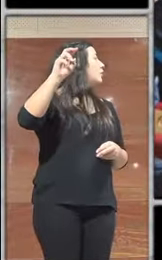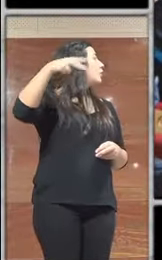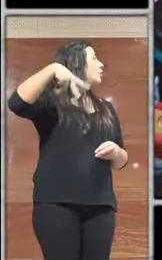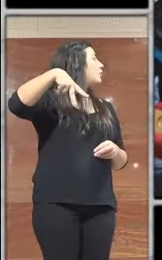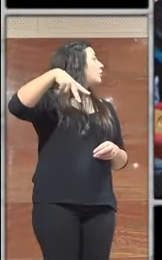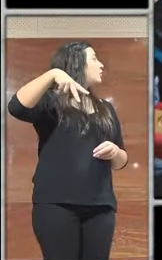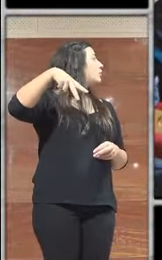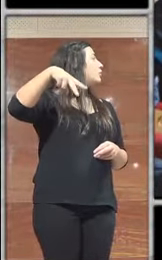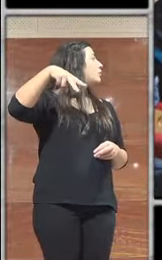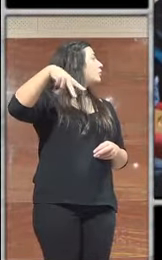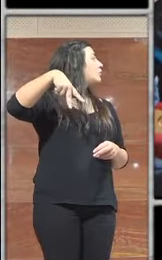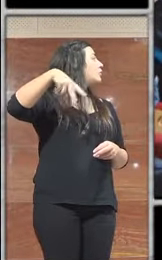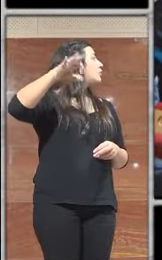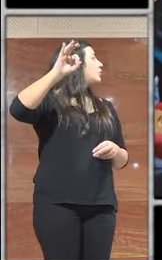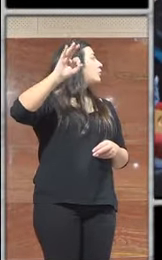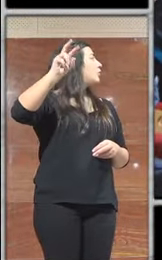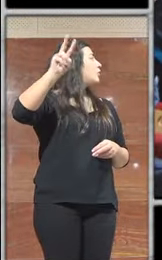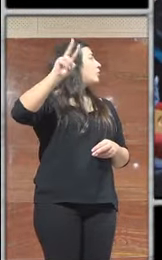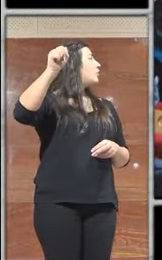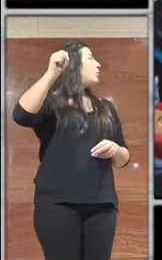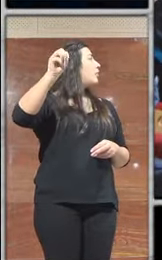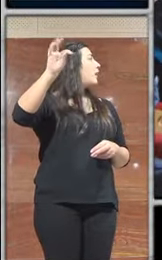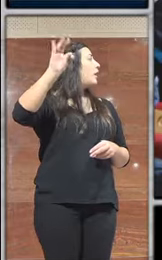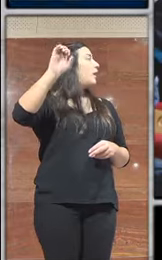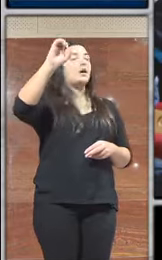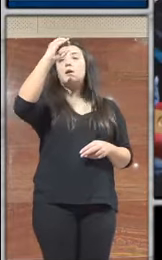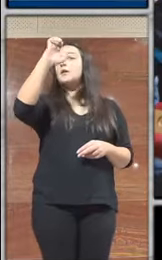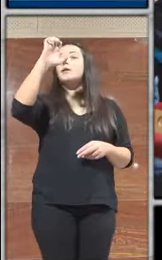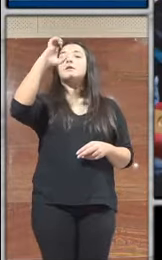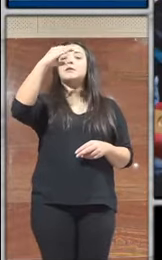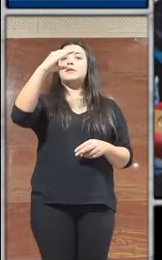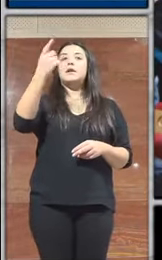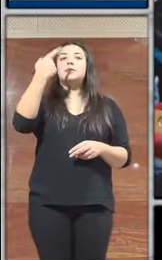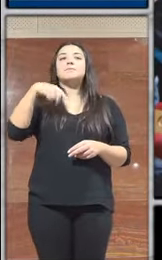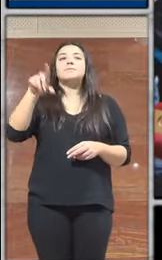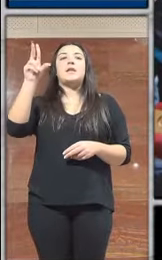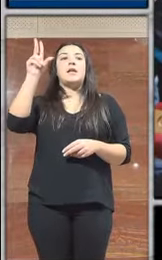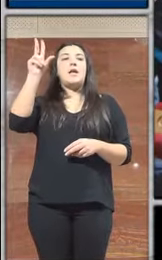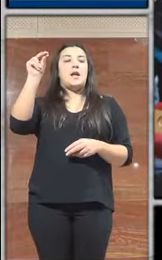con dos n creo que es que ha desarrollado el Parla